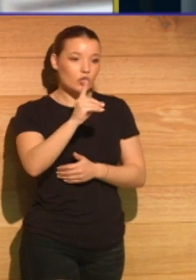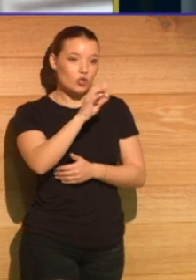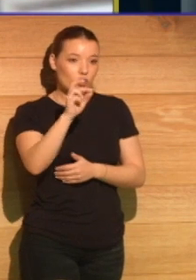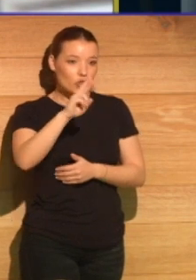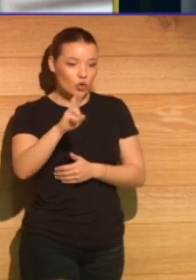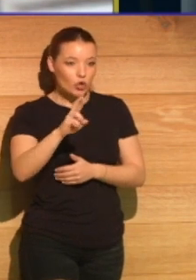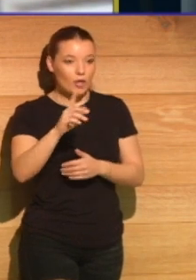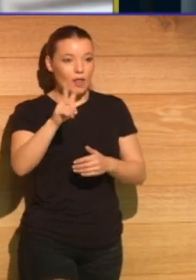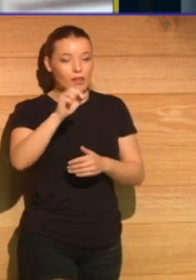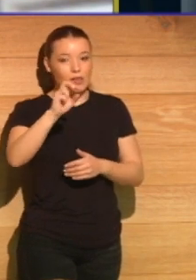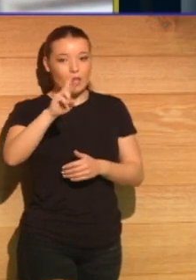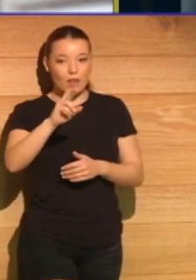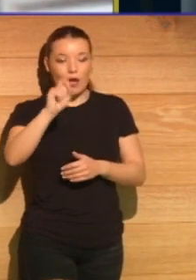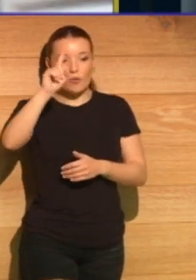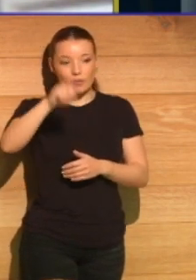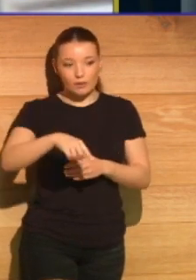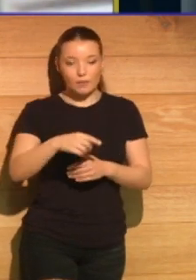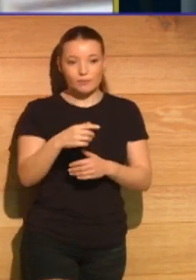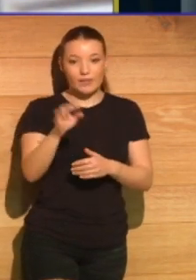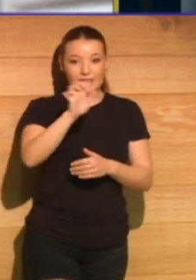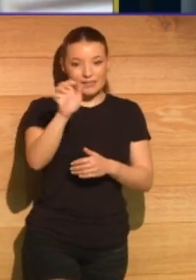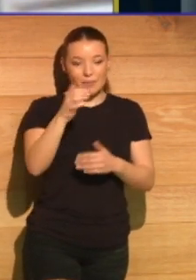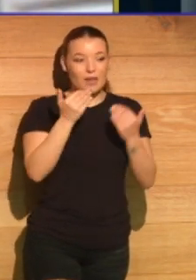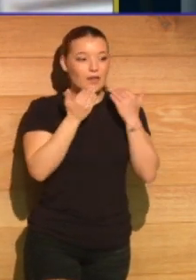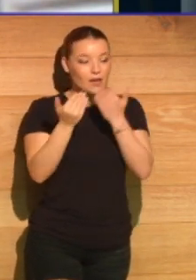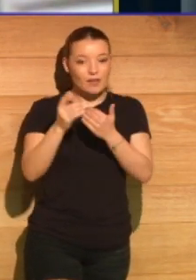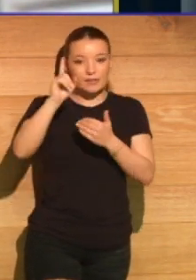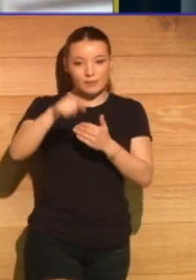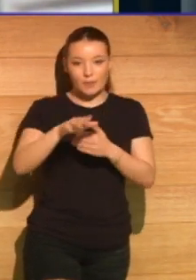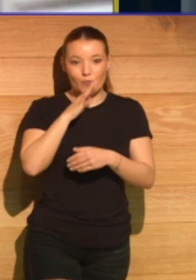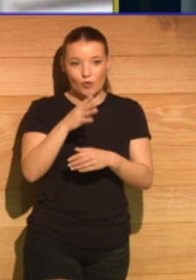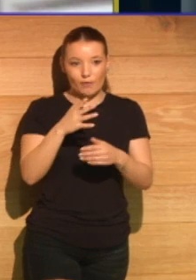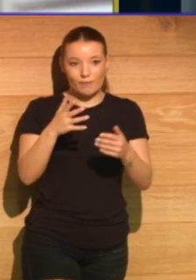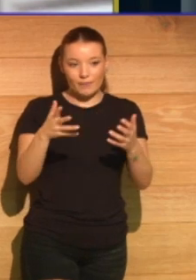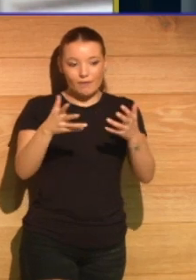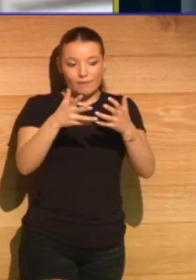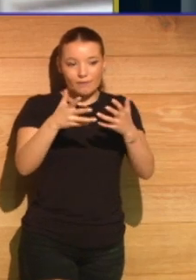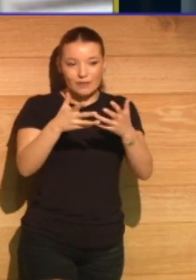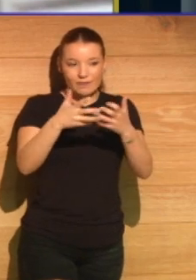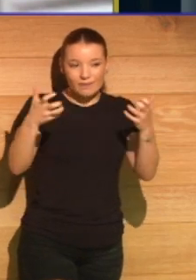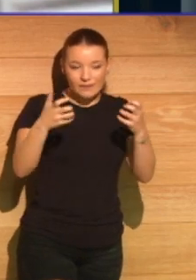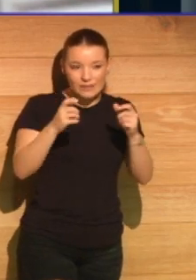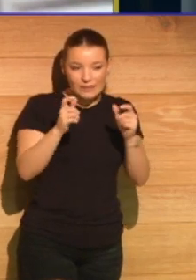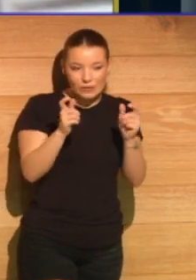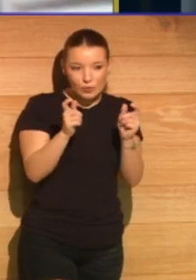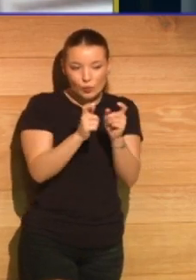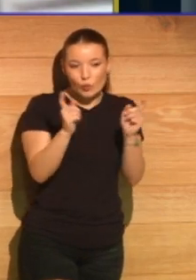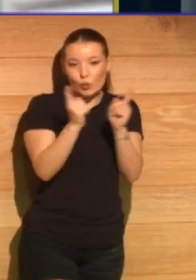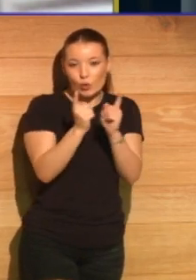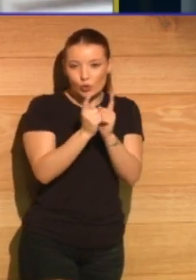joya. Muchísimas gracias, Estíbaliz, por tus versos, por tus charlas, por